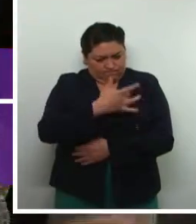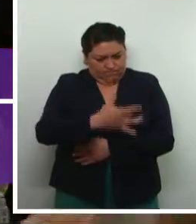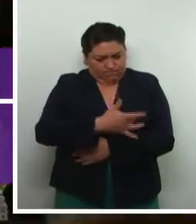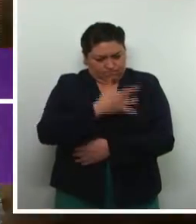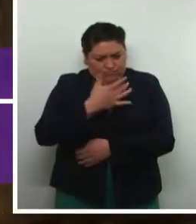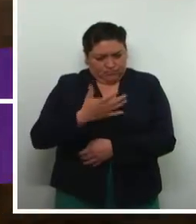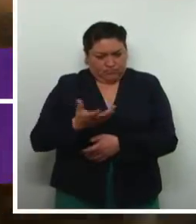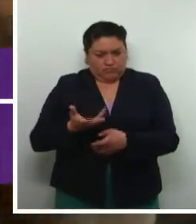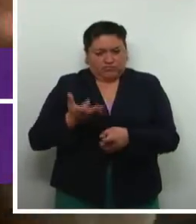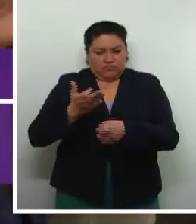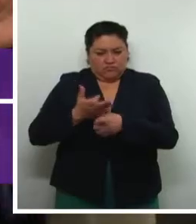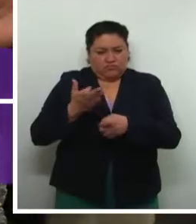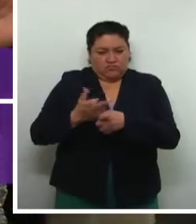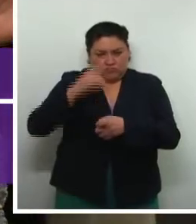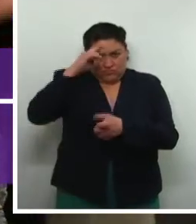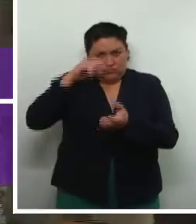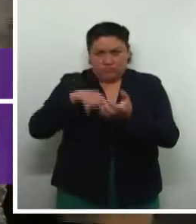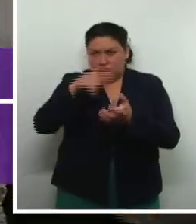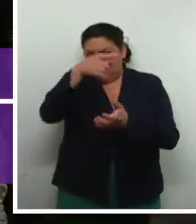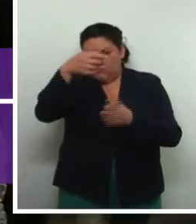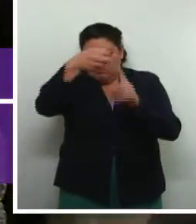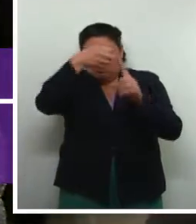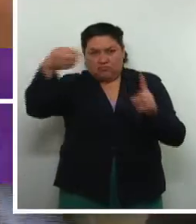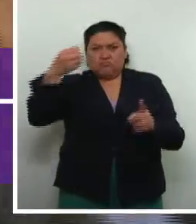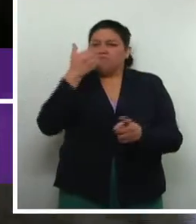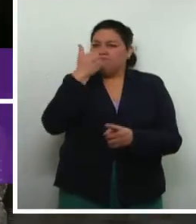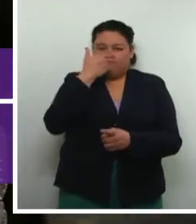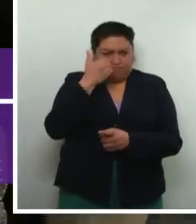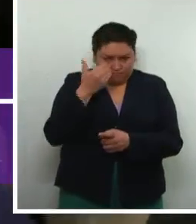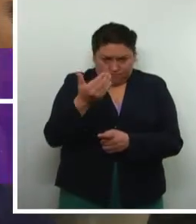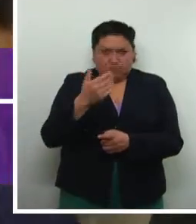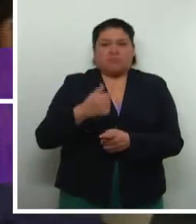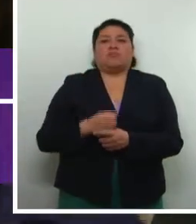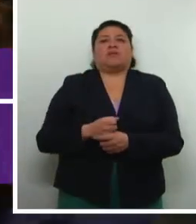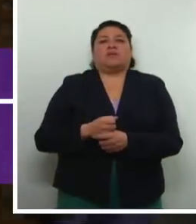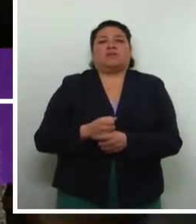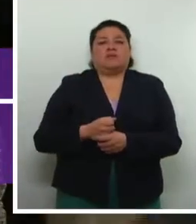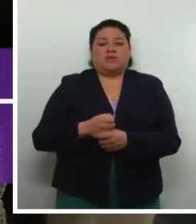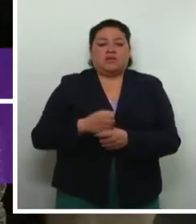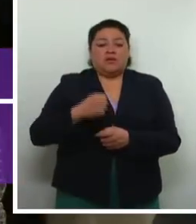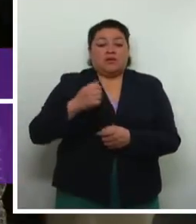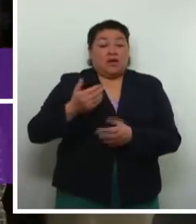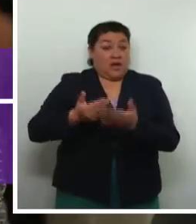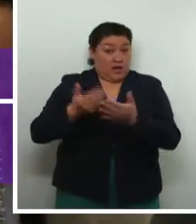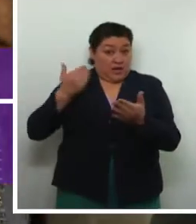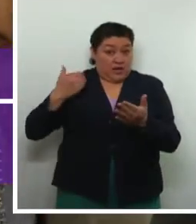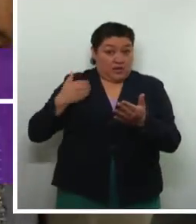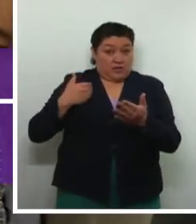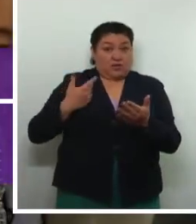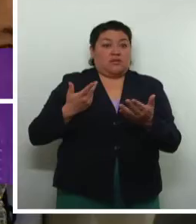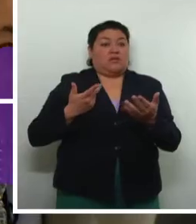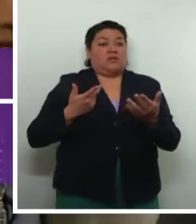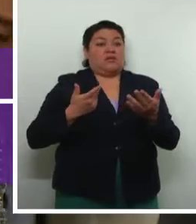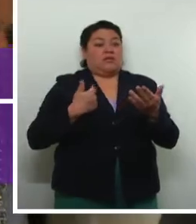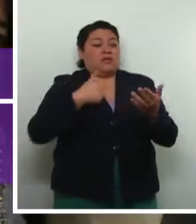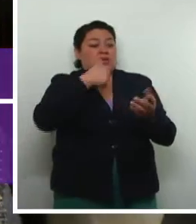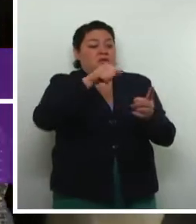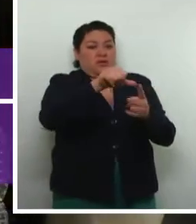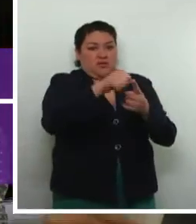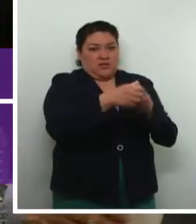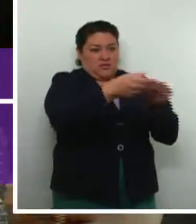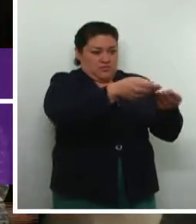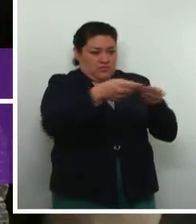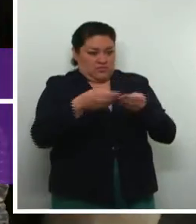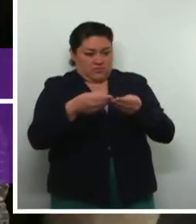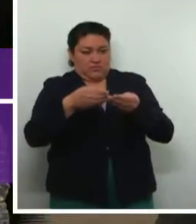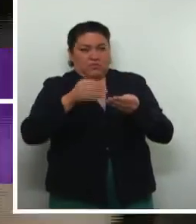se procedió correctamente. Se presentaron 97 reservas para el